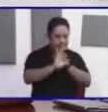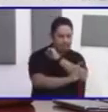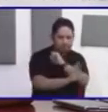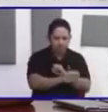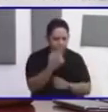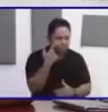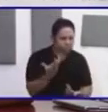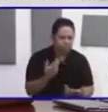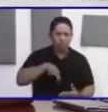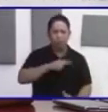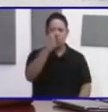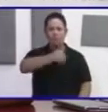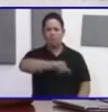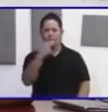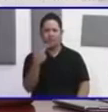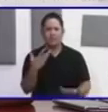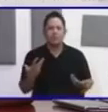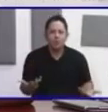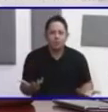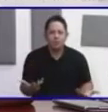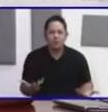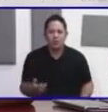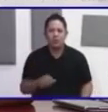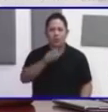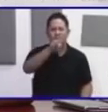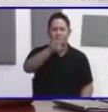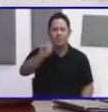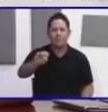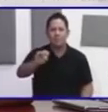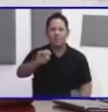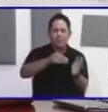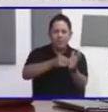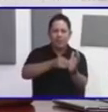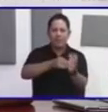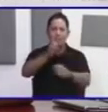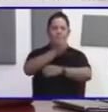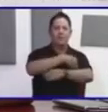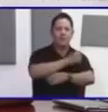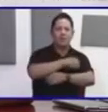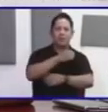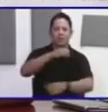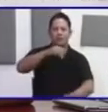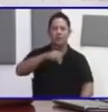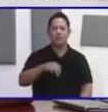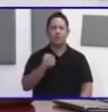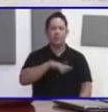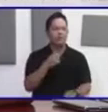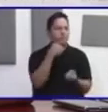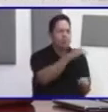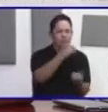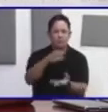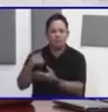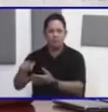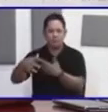a comprometernos con la entrega de 20.000 mercados. Esos 20.000 mercados se van a distribuir entre